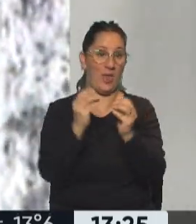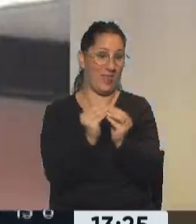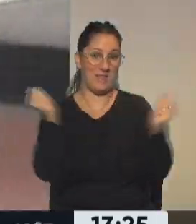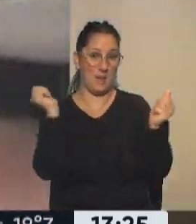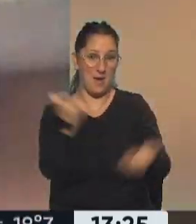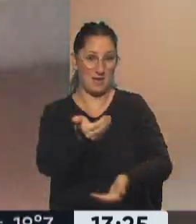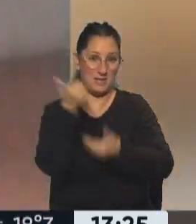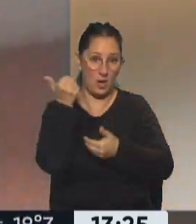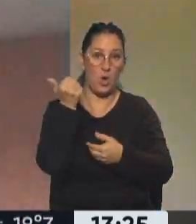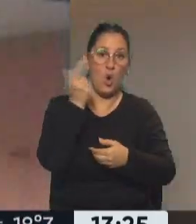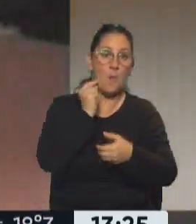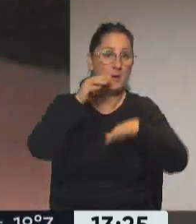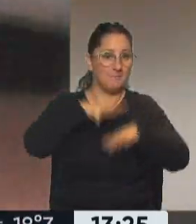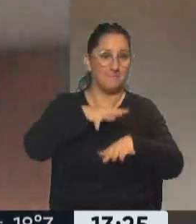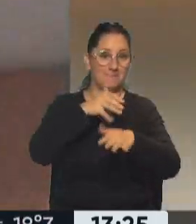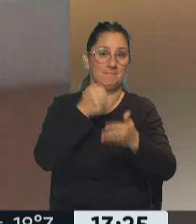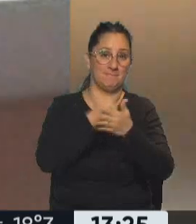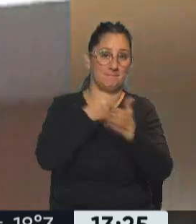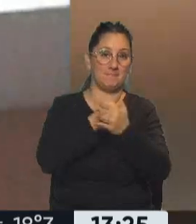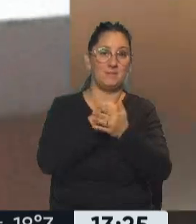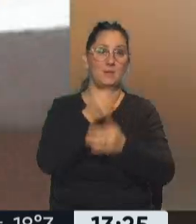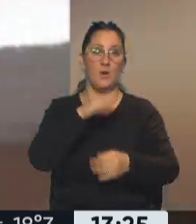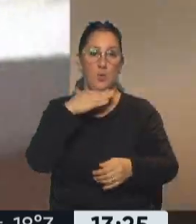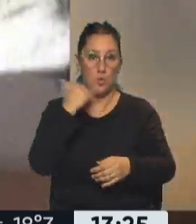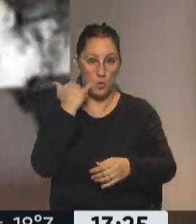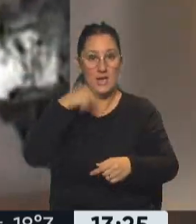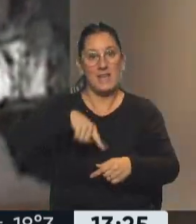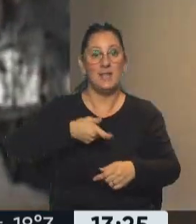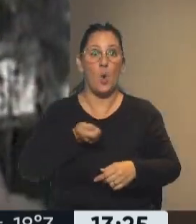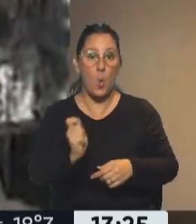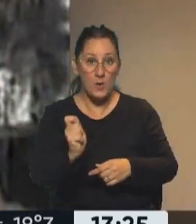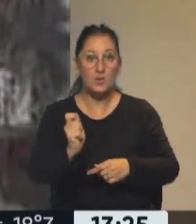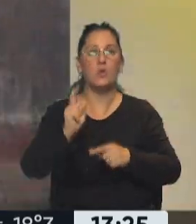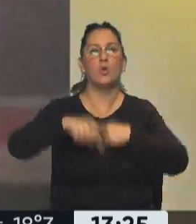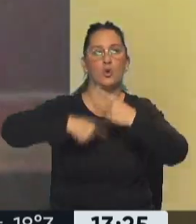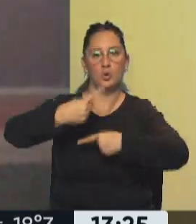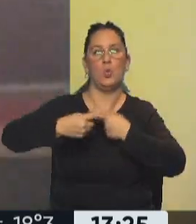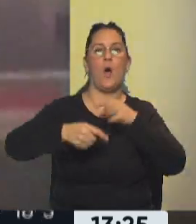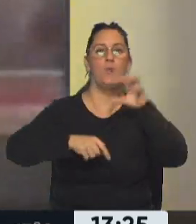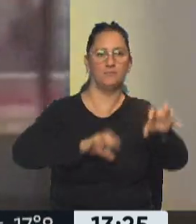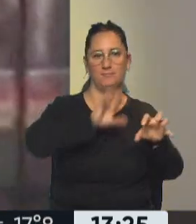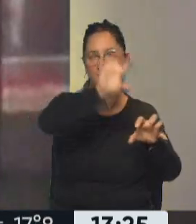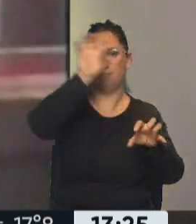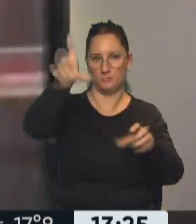y trabajadores y militantes desaparecidos en Jujuy, y así como este juicio de Jujuy, se siguen desarrollando otros juicios en otros puntos del país.